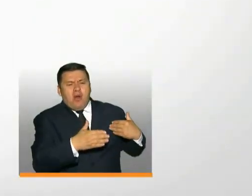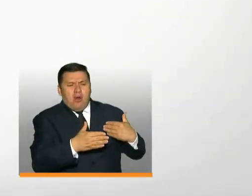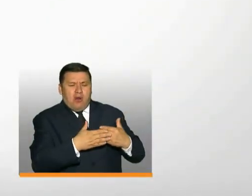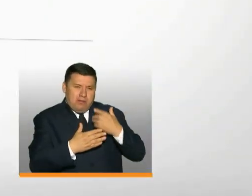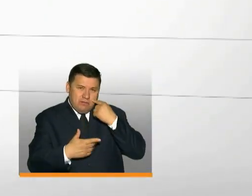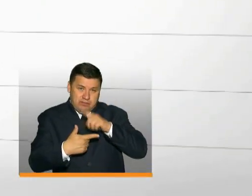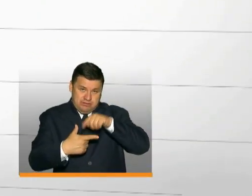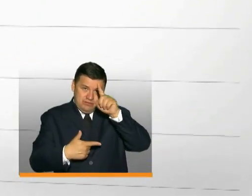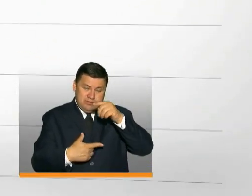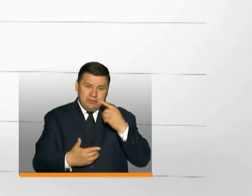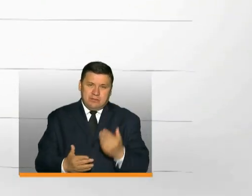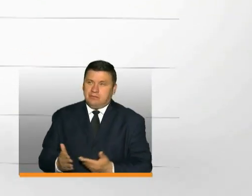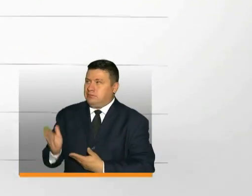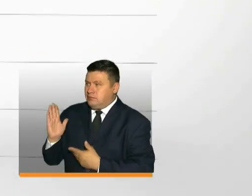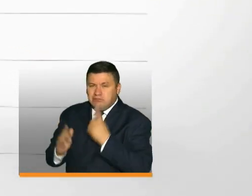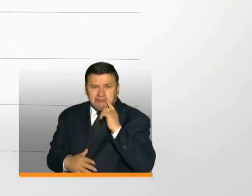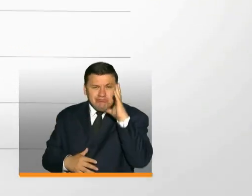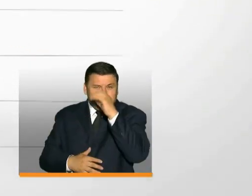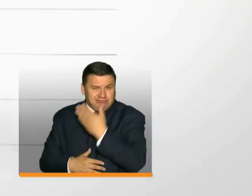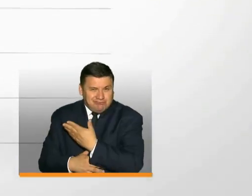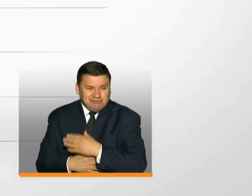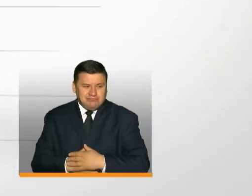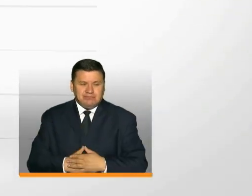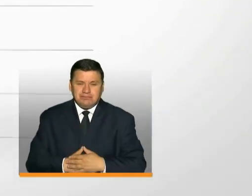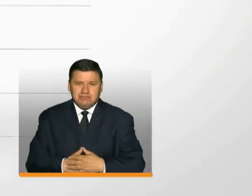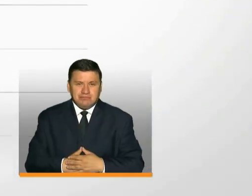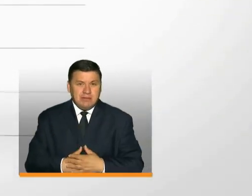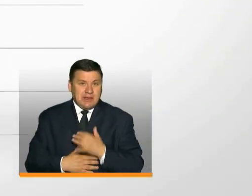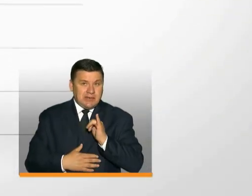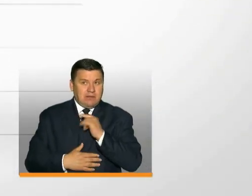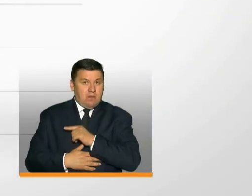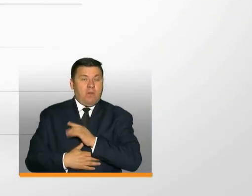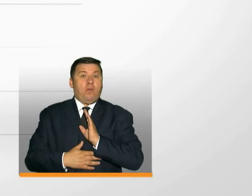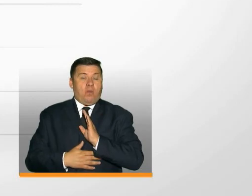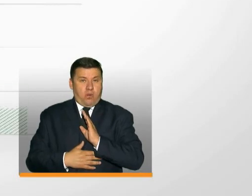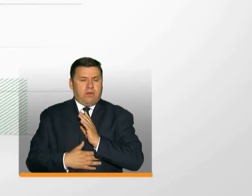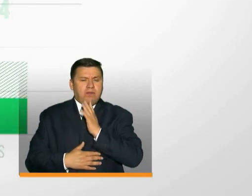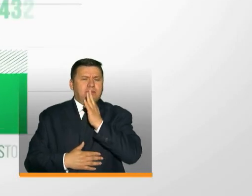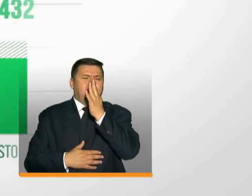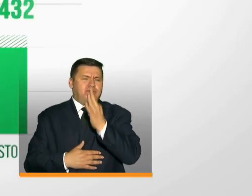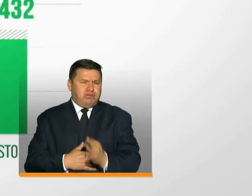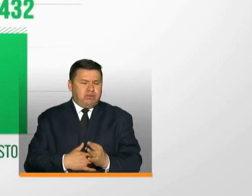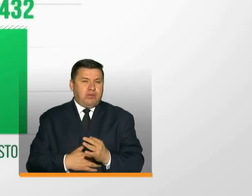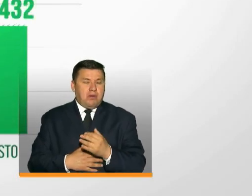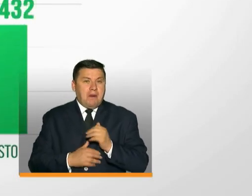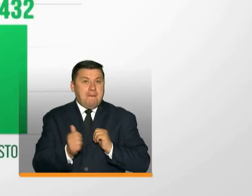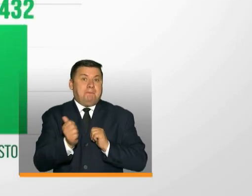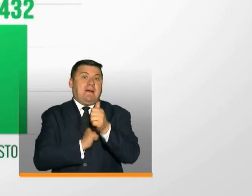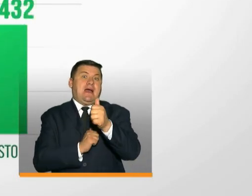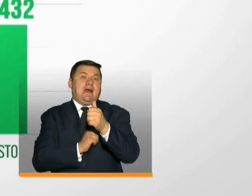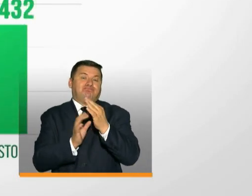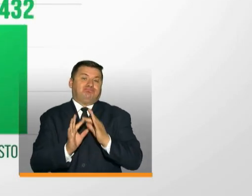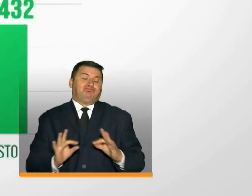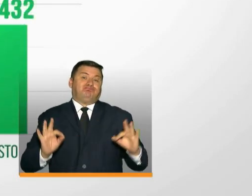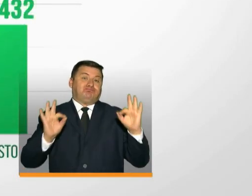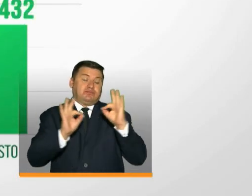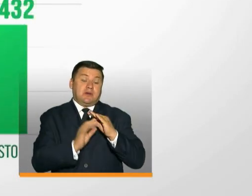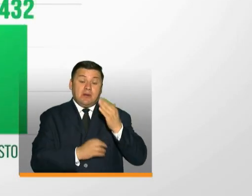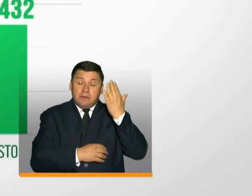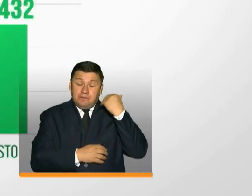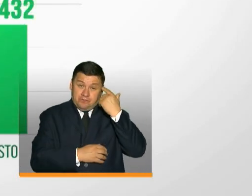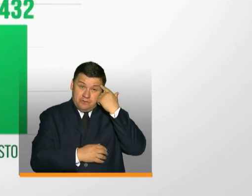En esta gráfica podemos darnos cuenta que hemos tenido realmente un salto exponencial. En tan